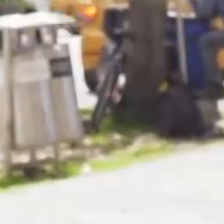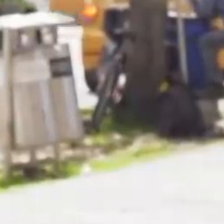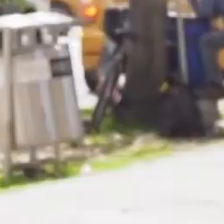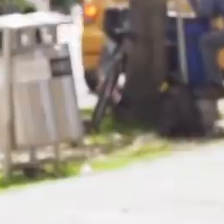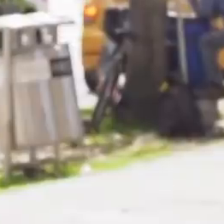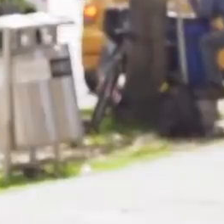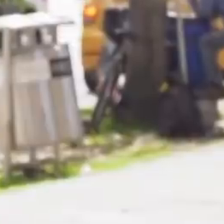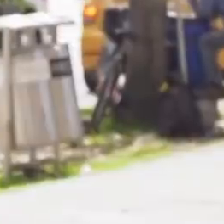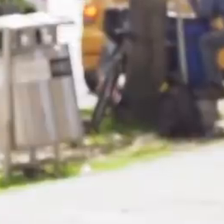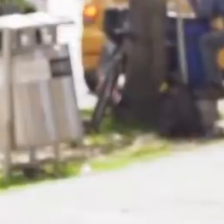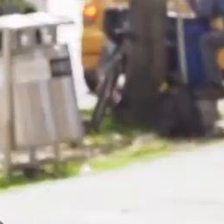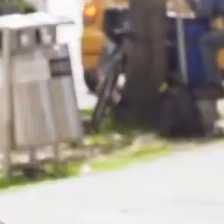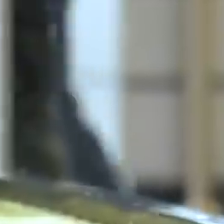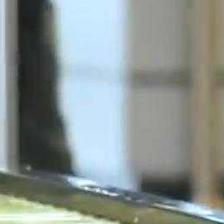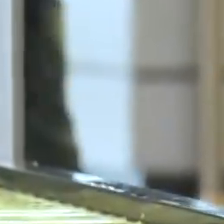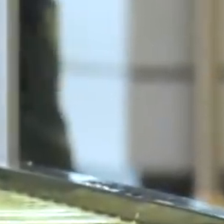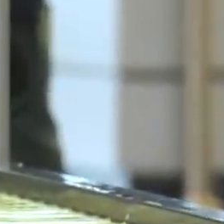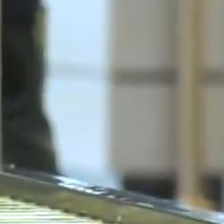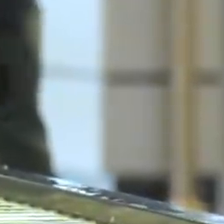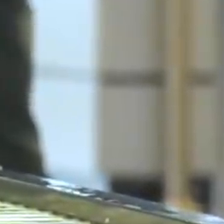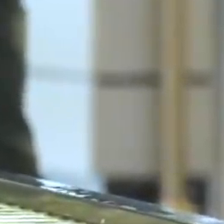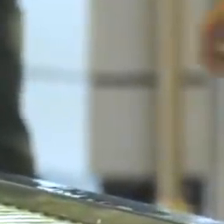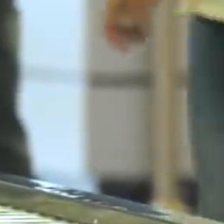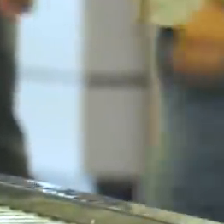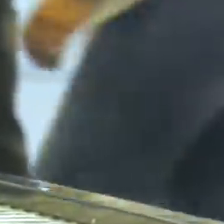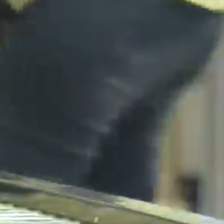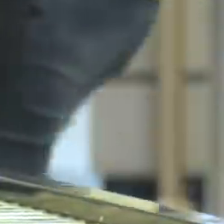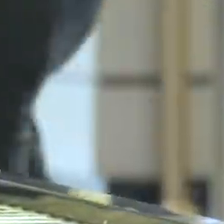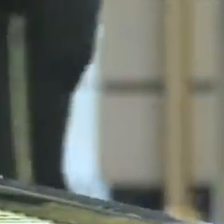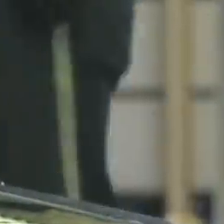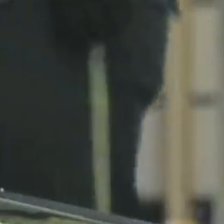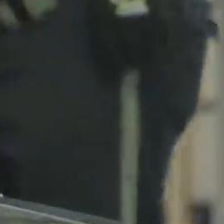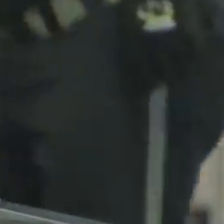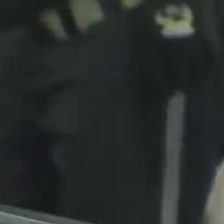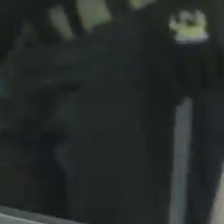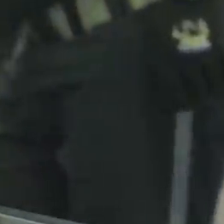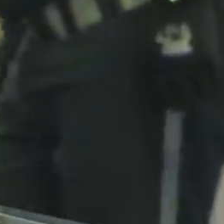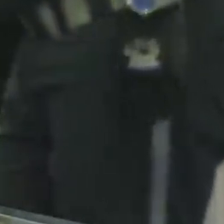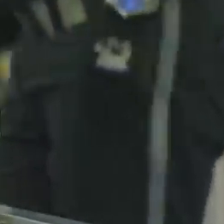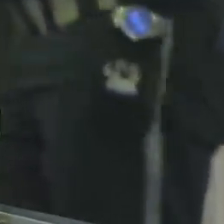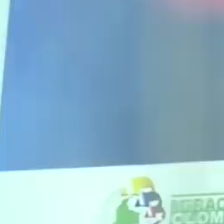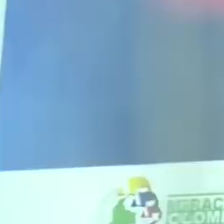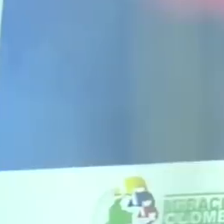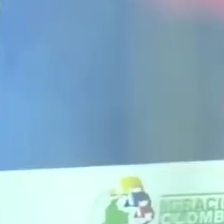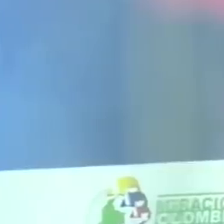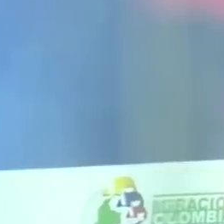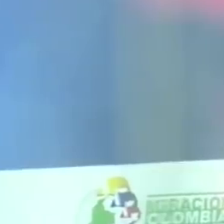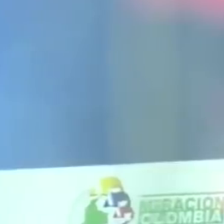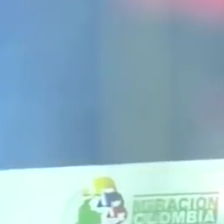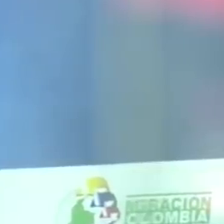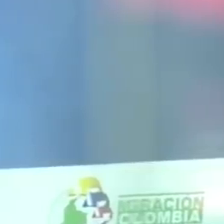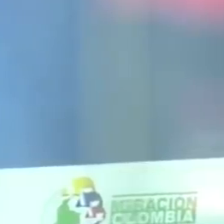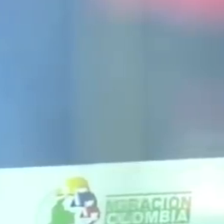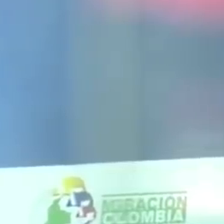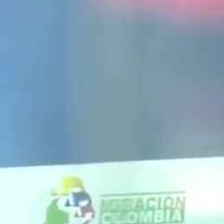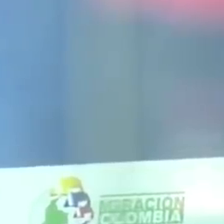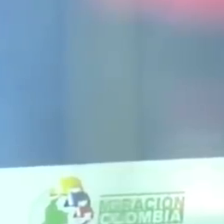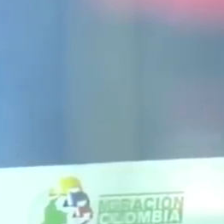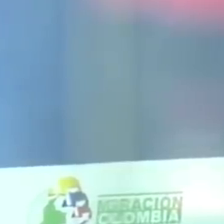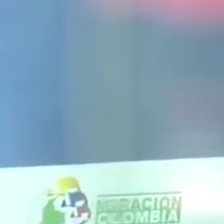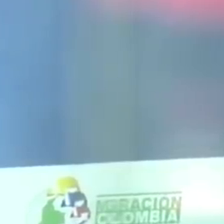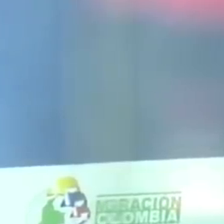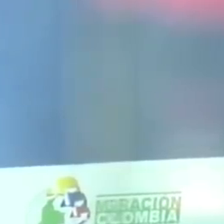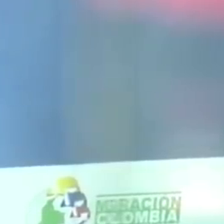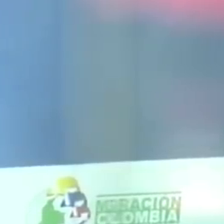Sindicato de la Aeronáutica Civil. El Sindicato de la Aeronáutica Civil denunció a través de este noticiero que desde el exterior están llegando